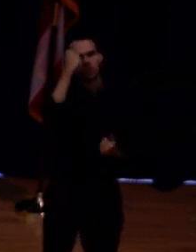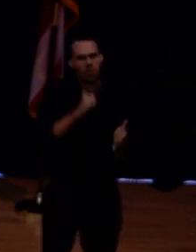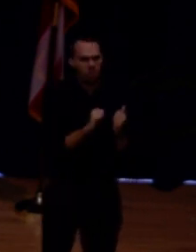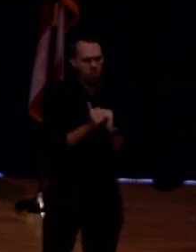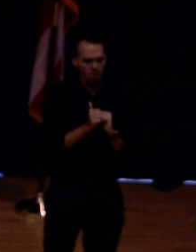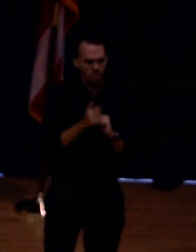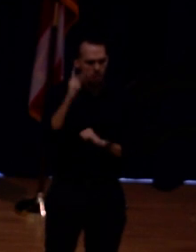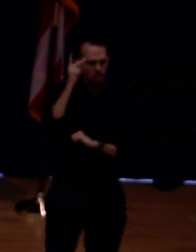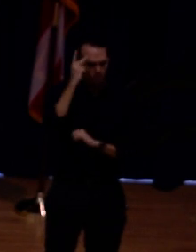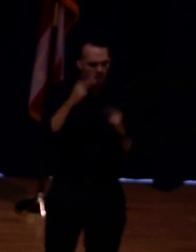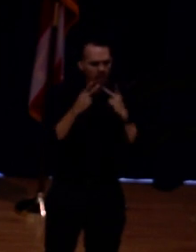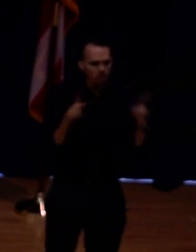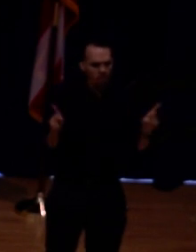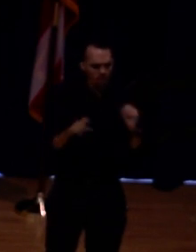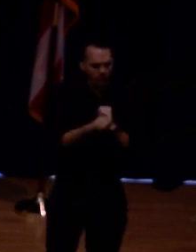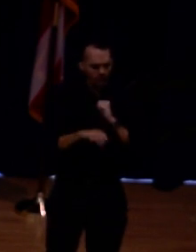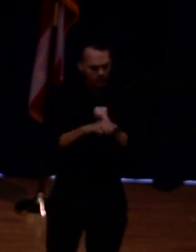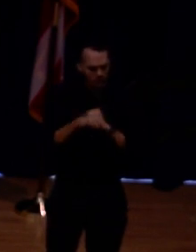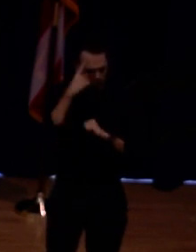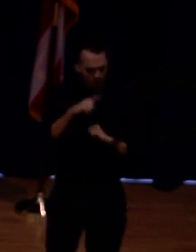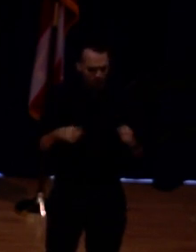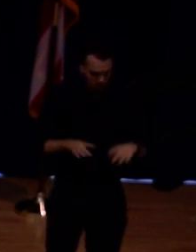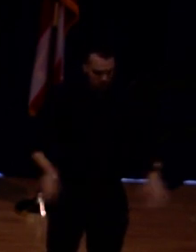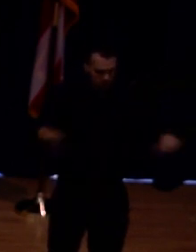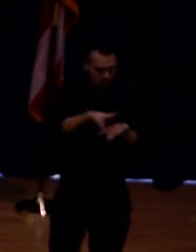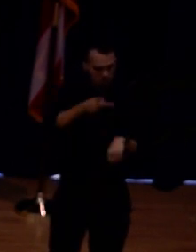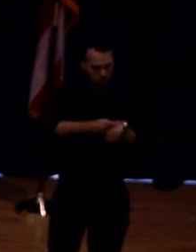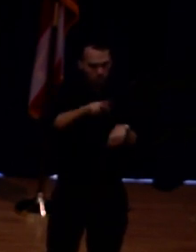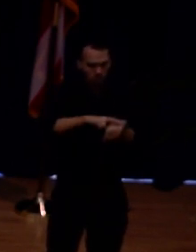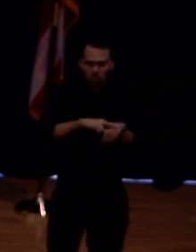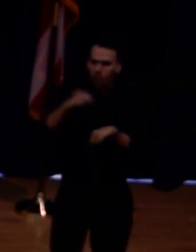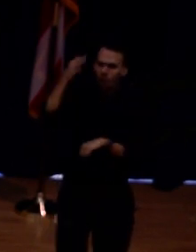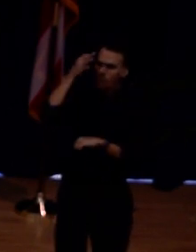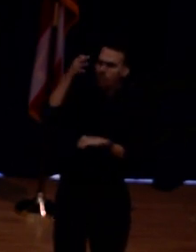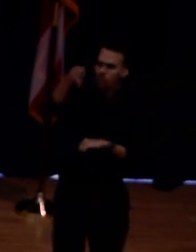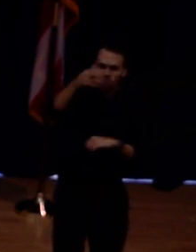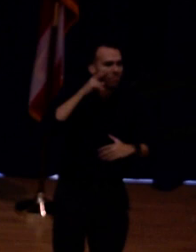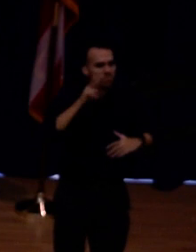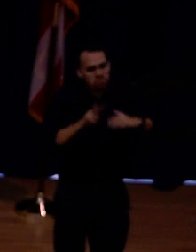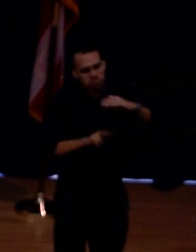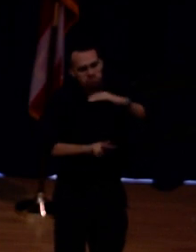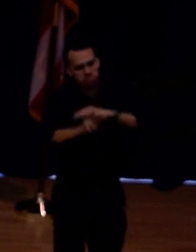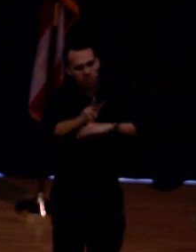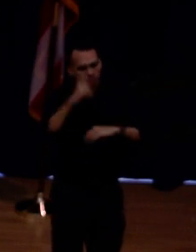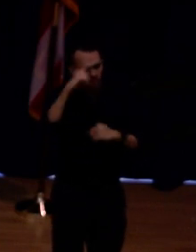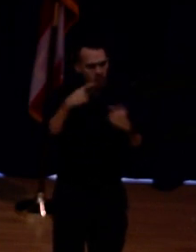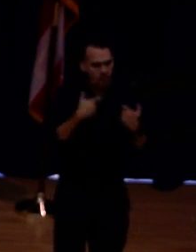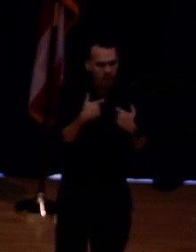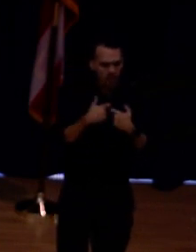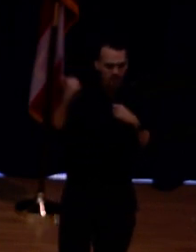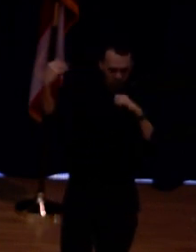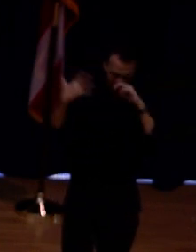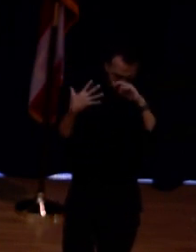una política pública energética en Puerto Rico que reflejara ese futuro que queremos de energía. Así que ahí